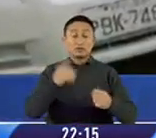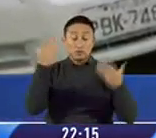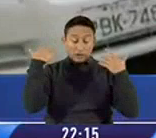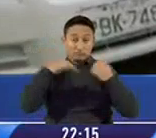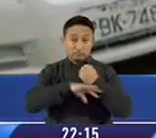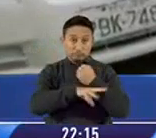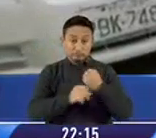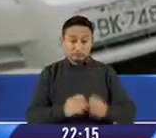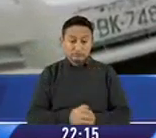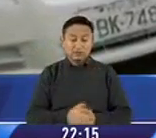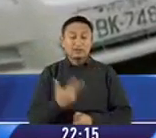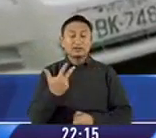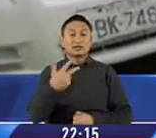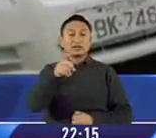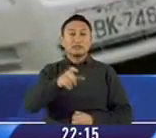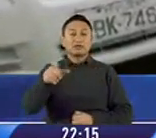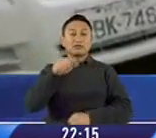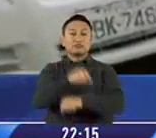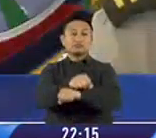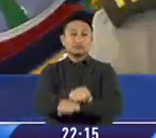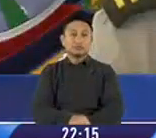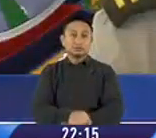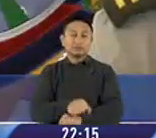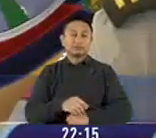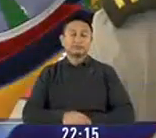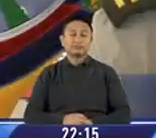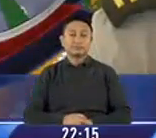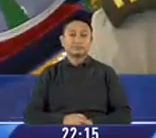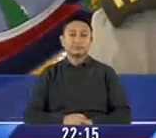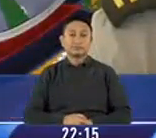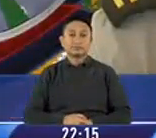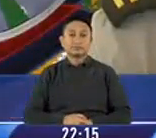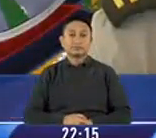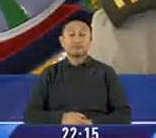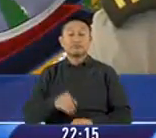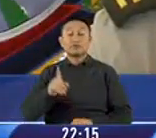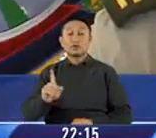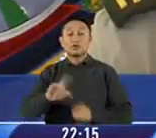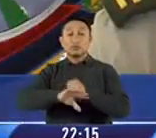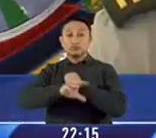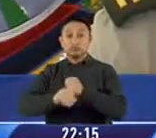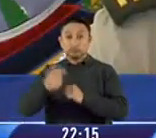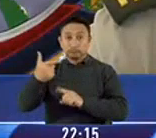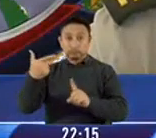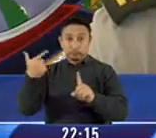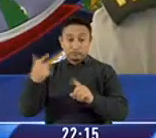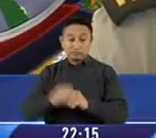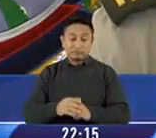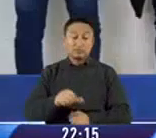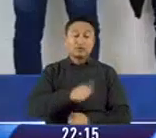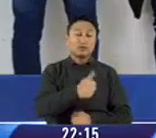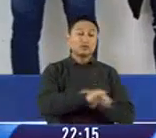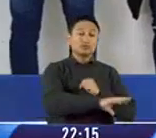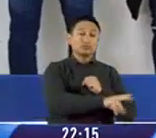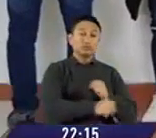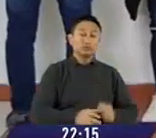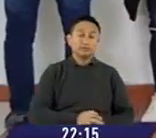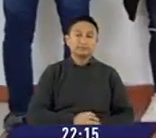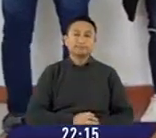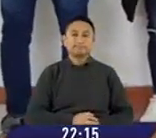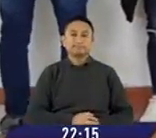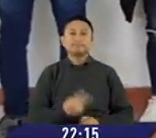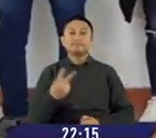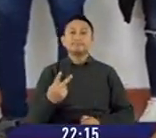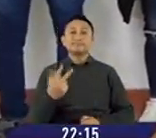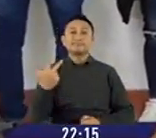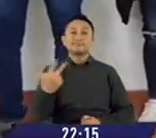Guayaquil. Tres personas están detenidas. Unos fueron por medio de asalto y robo y los otros, pues, por hurto. Además de los